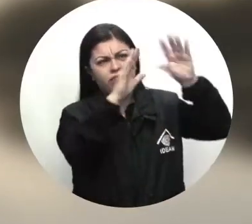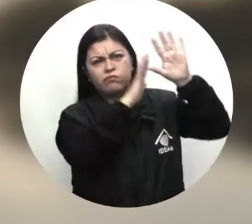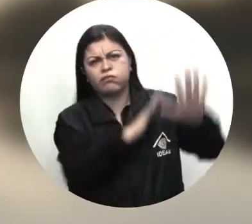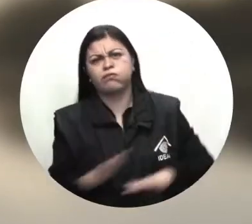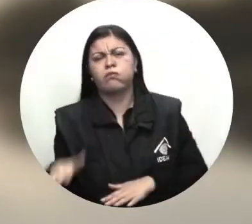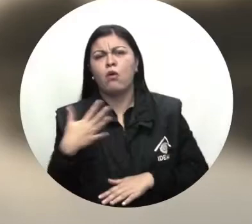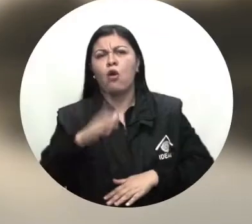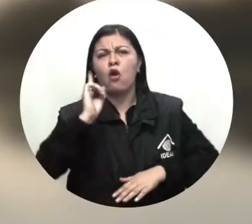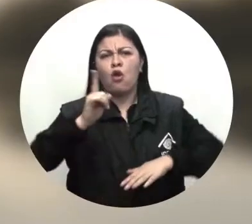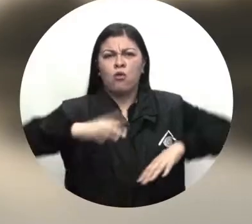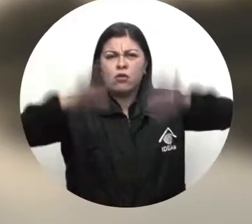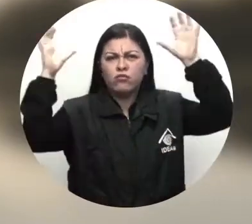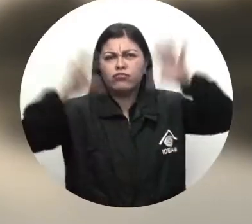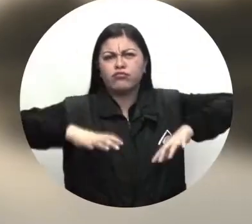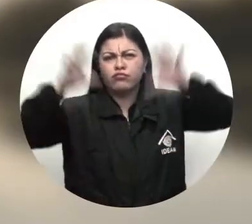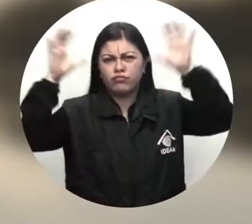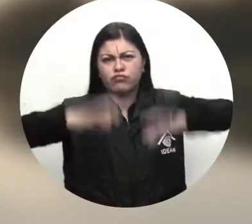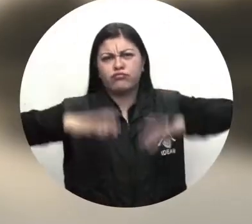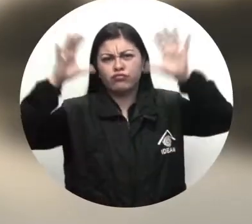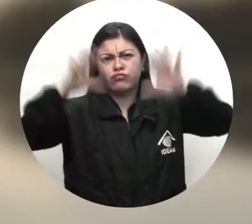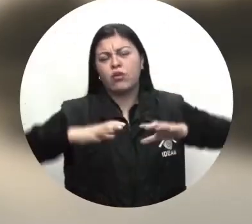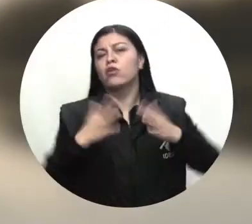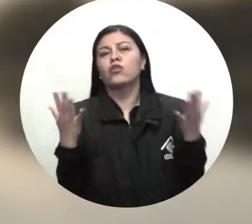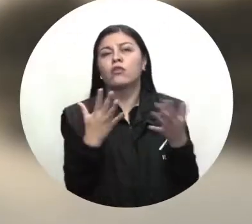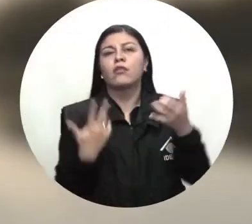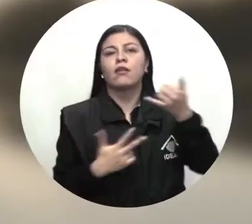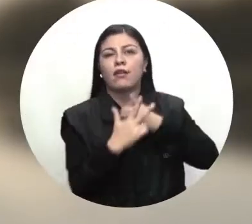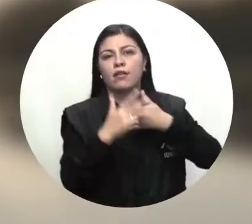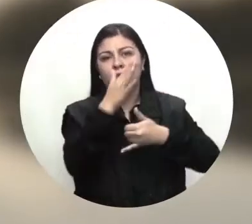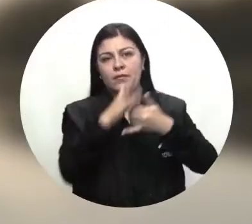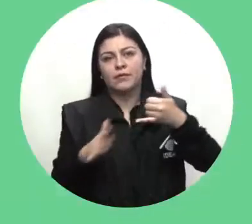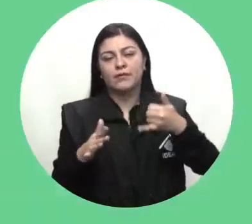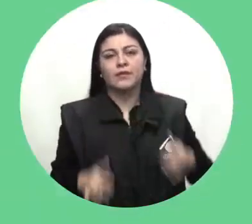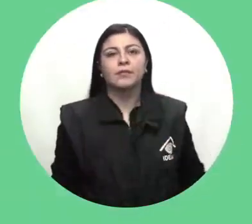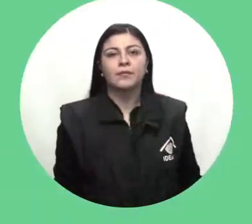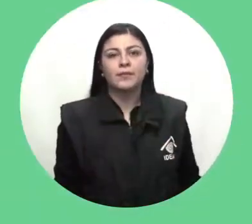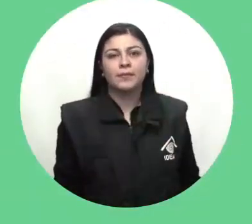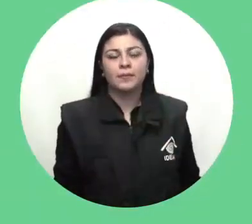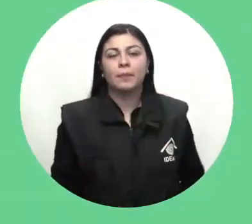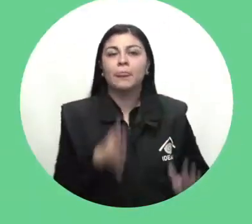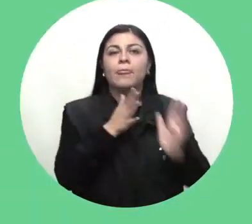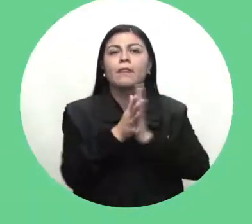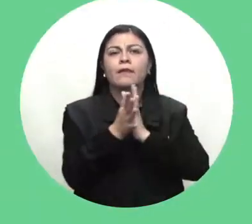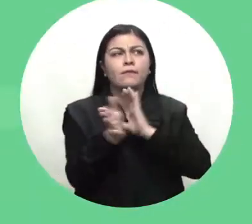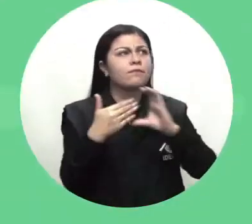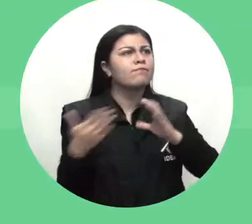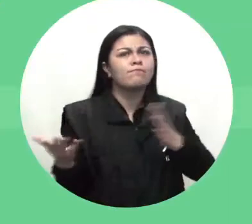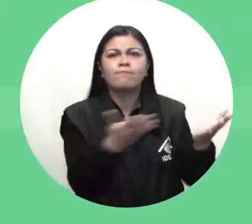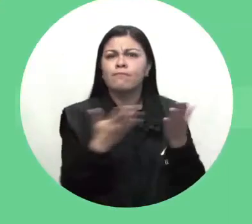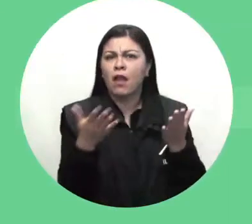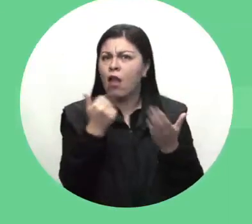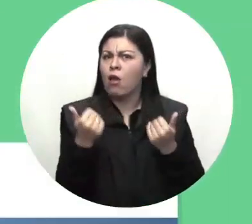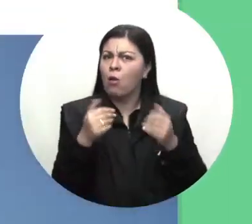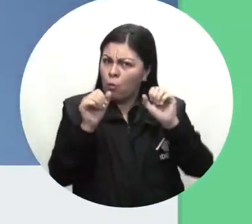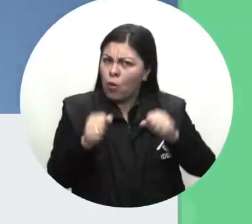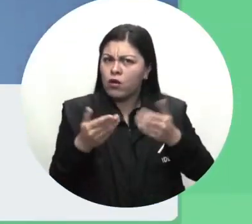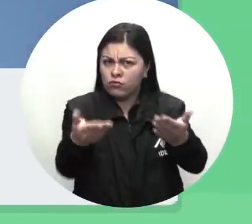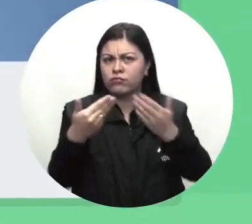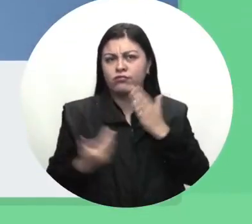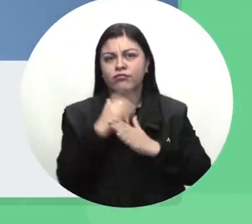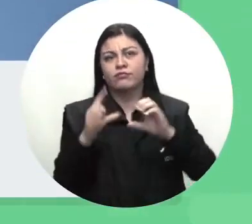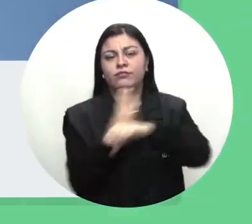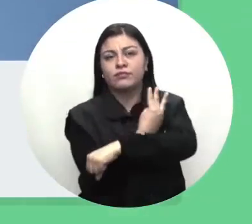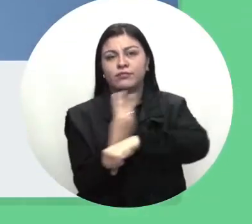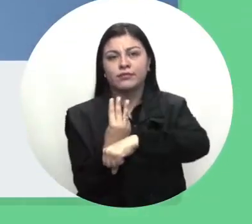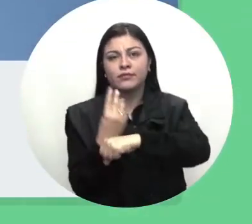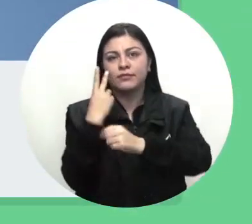tierra detonados por las lluvias en las regiones andina y pacífica. Para mayor información sobre el pronóstico del tiempo, visítenos